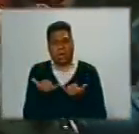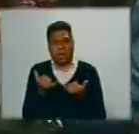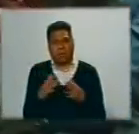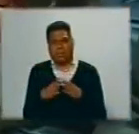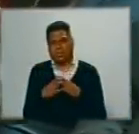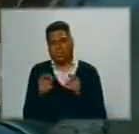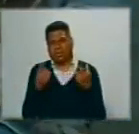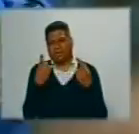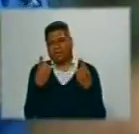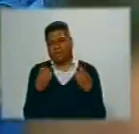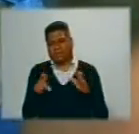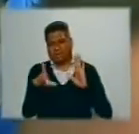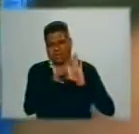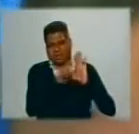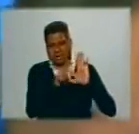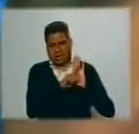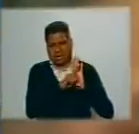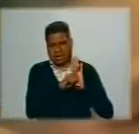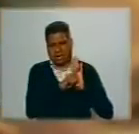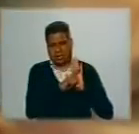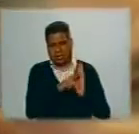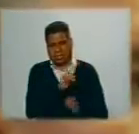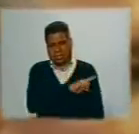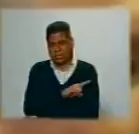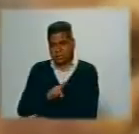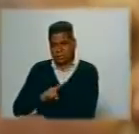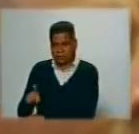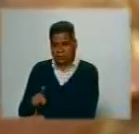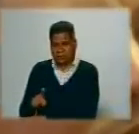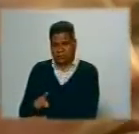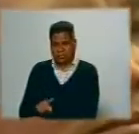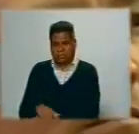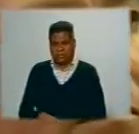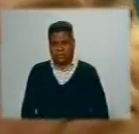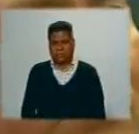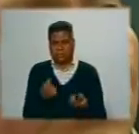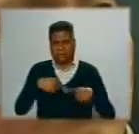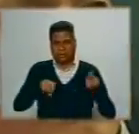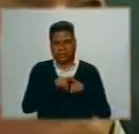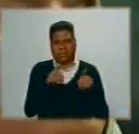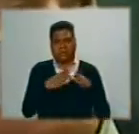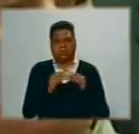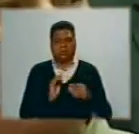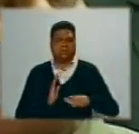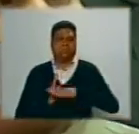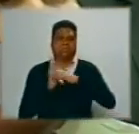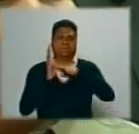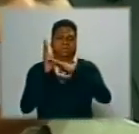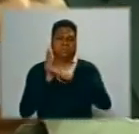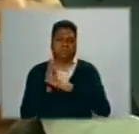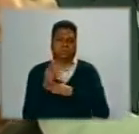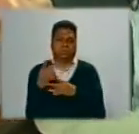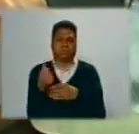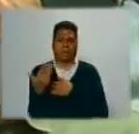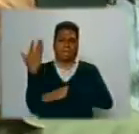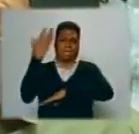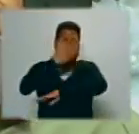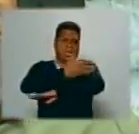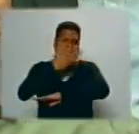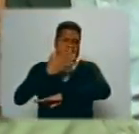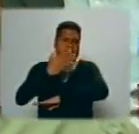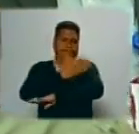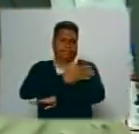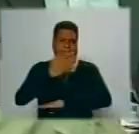medidas coercitivas, arbitrarias y unilaterales, así como un bloqueo económico financiero por parte de los poderes extranjeros,